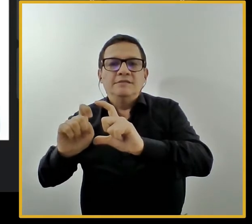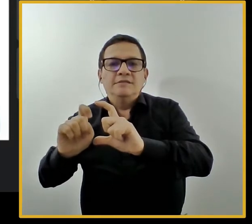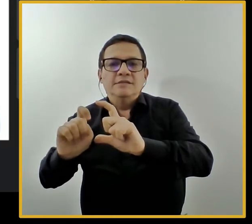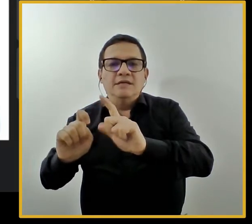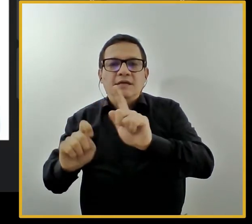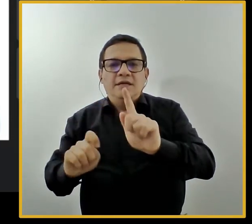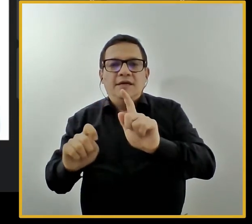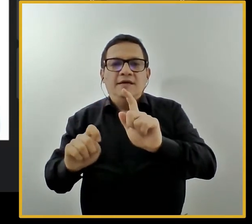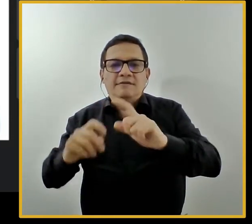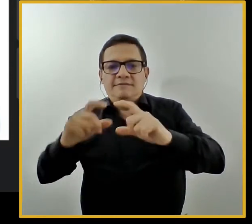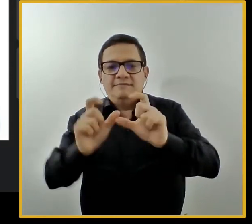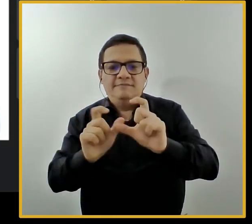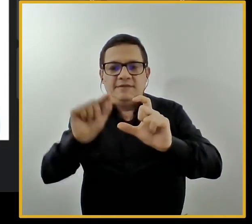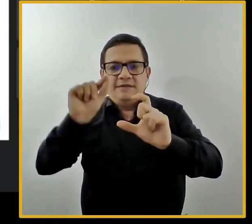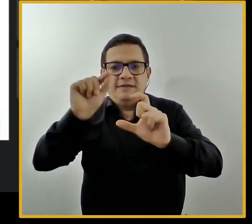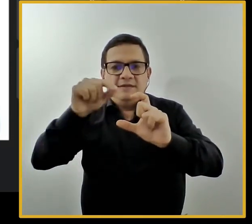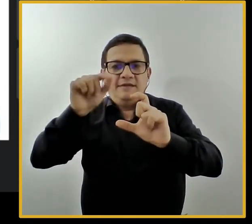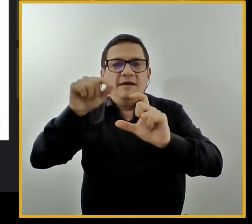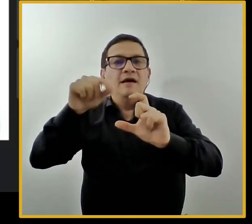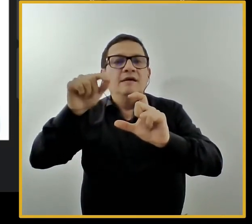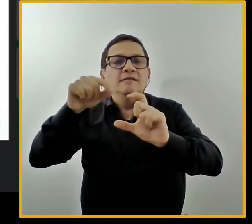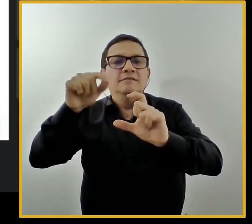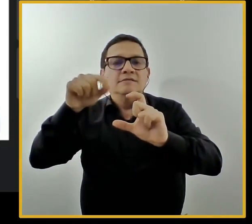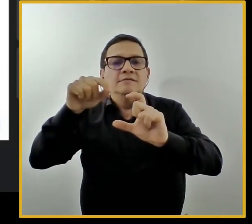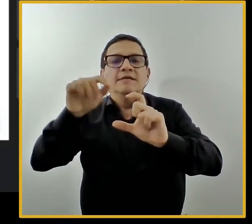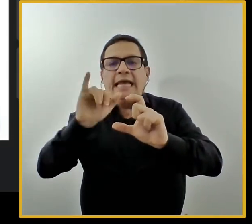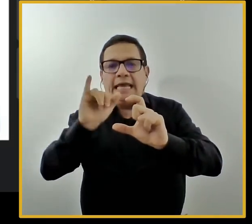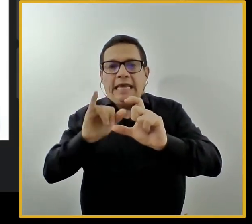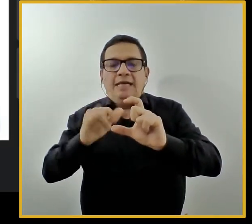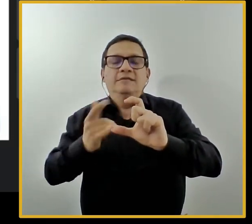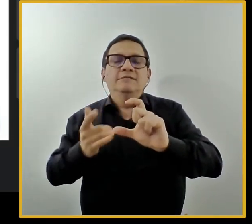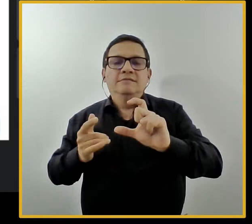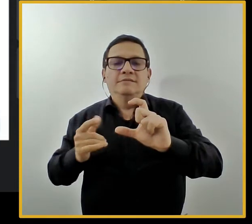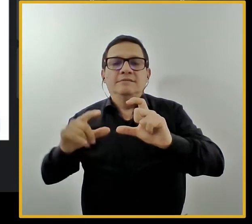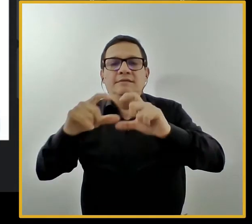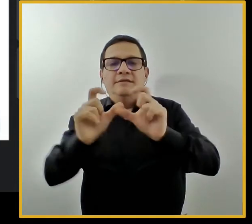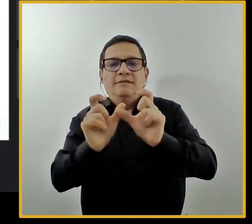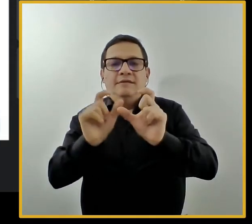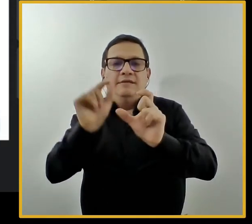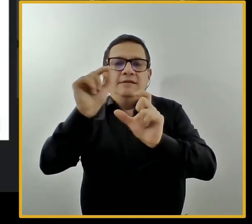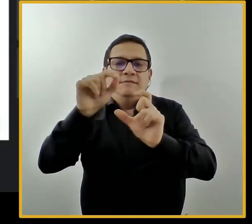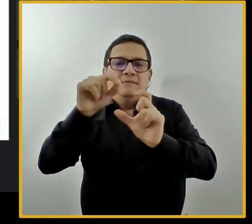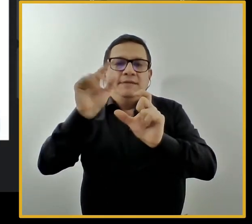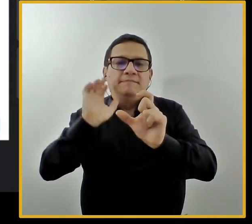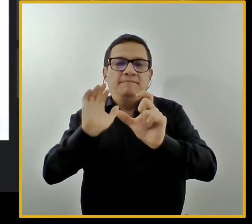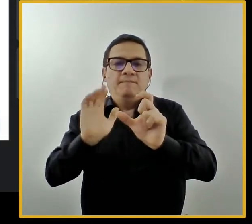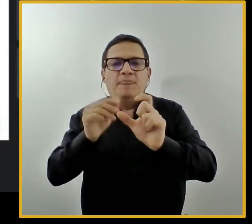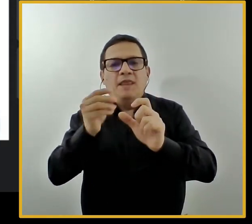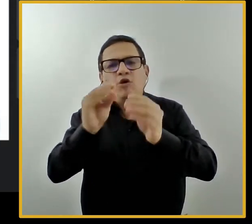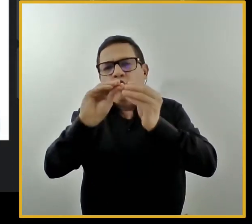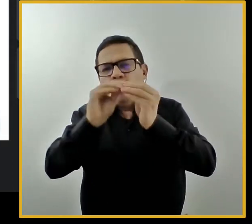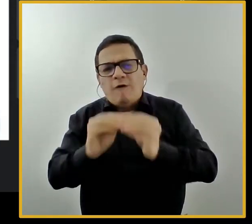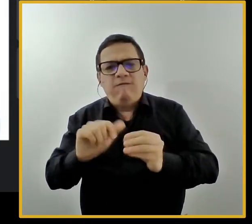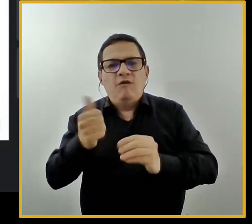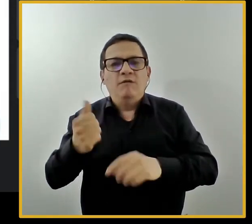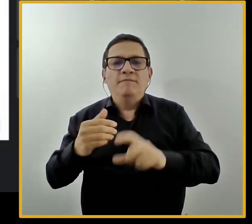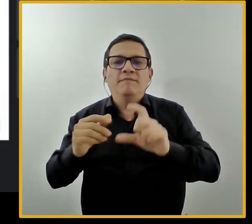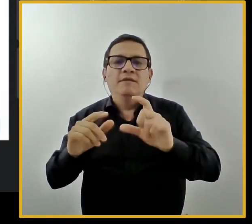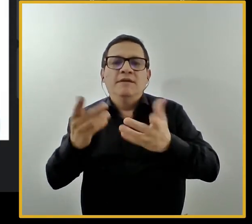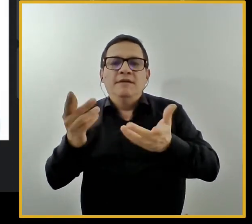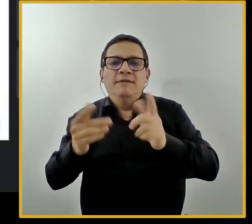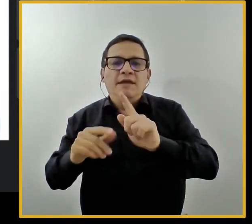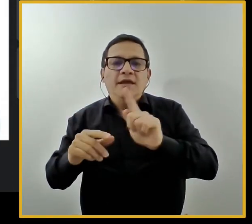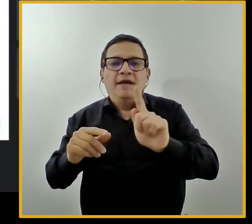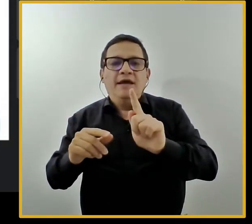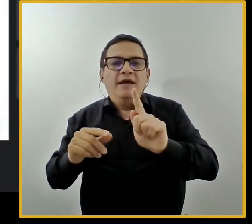no solamente nos quedemos con esta primera notación, ¿cierto? Existen otras notaciones, f de t, como la que